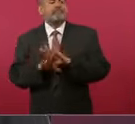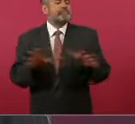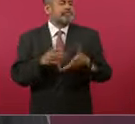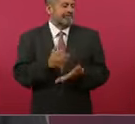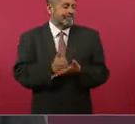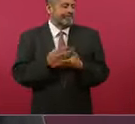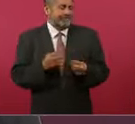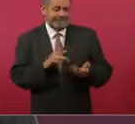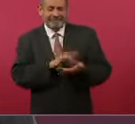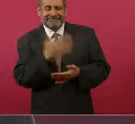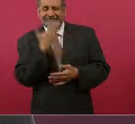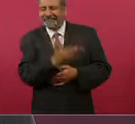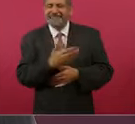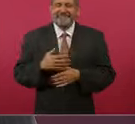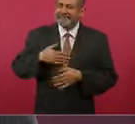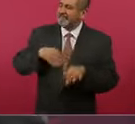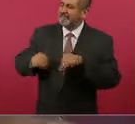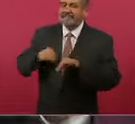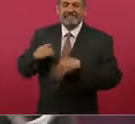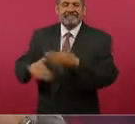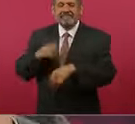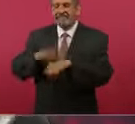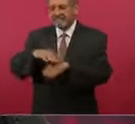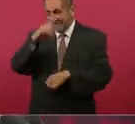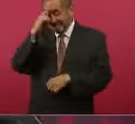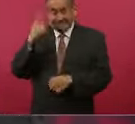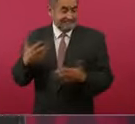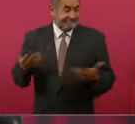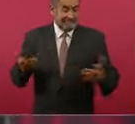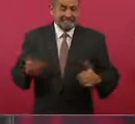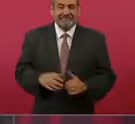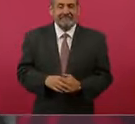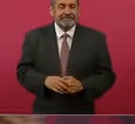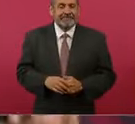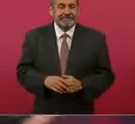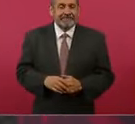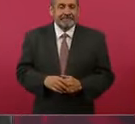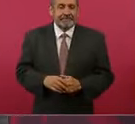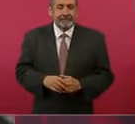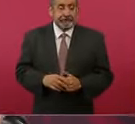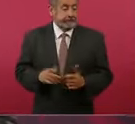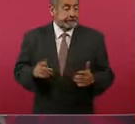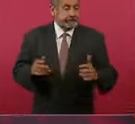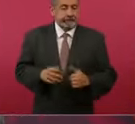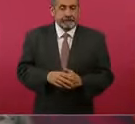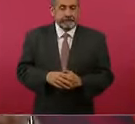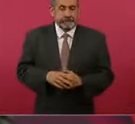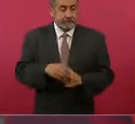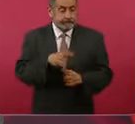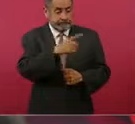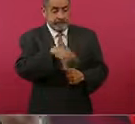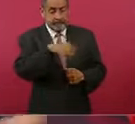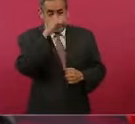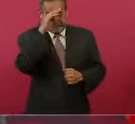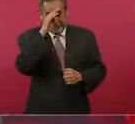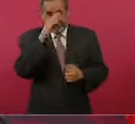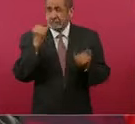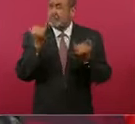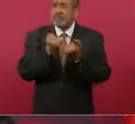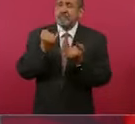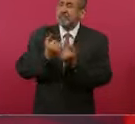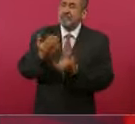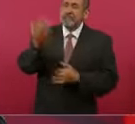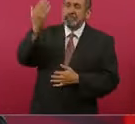nos facilitan el trabajo, ¿no? Además, como pensaban que iba a ser como antes